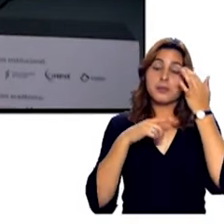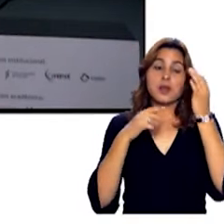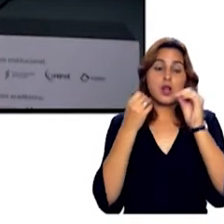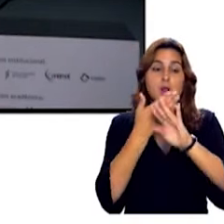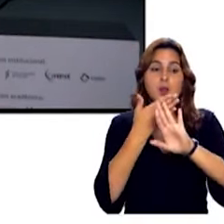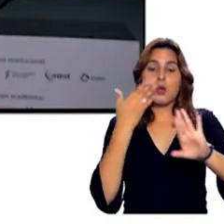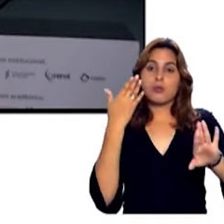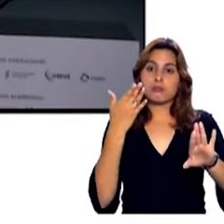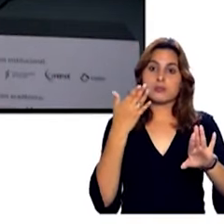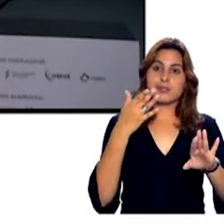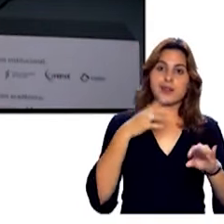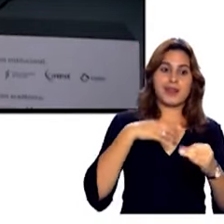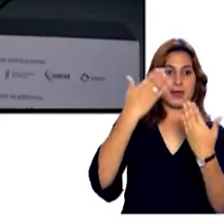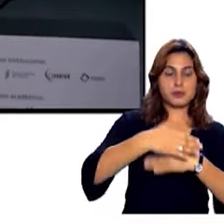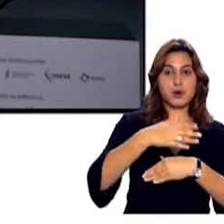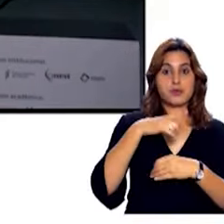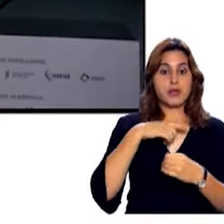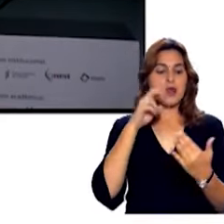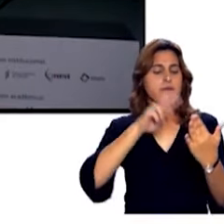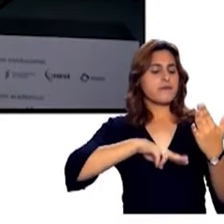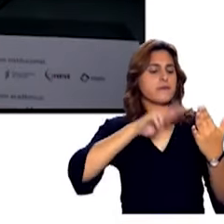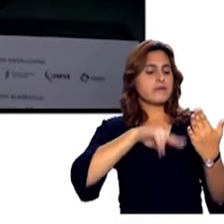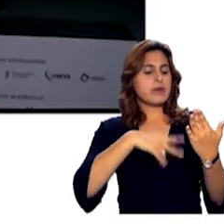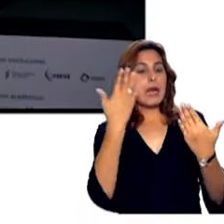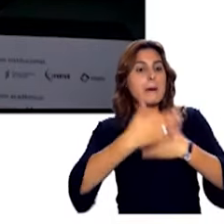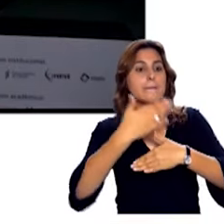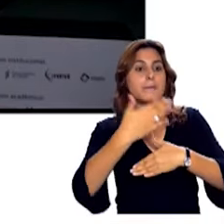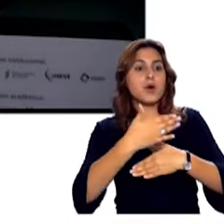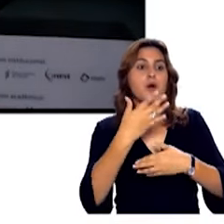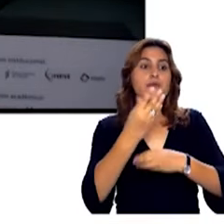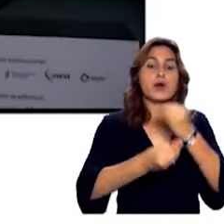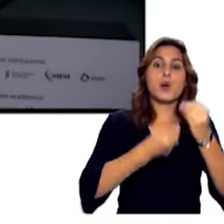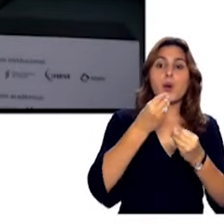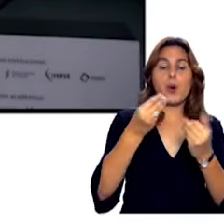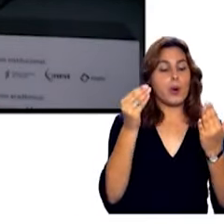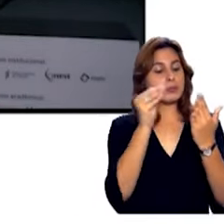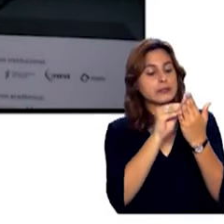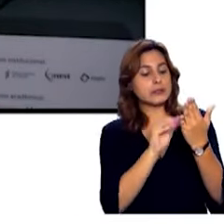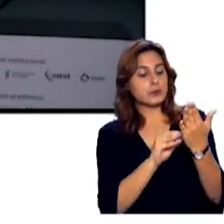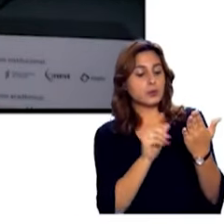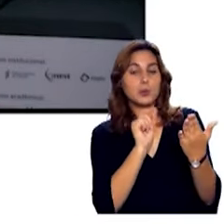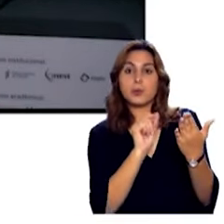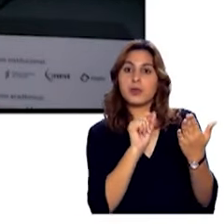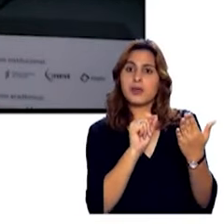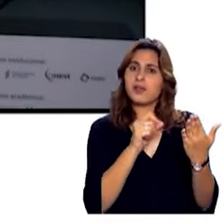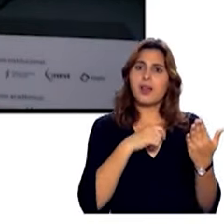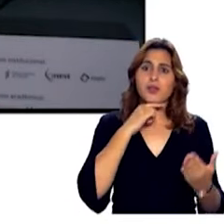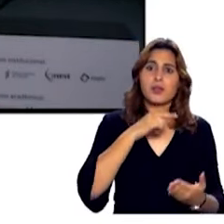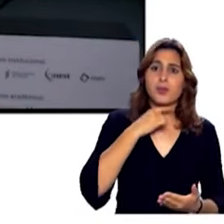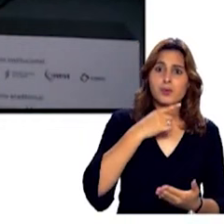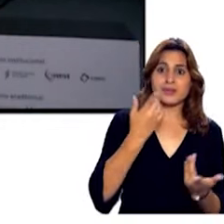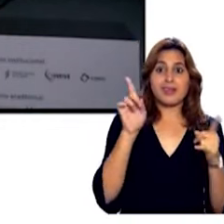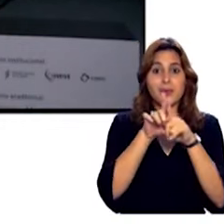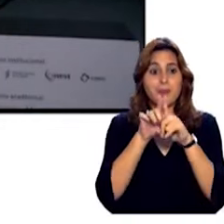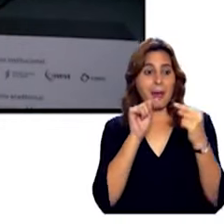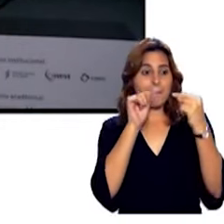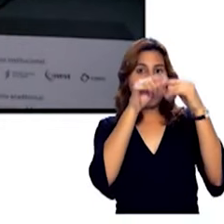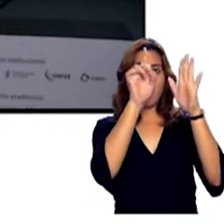valoración de Los hechos Y tenían que centrar su actuación en aplic del derecho